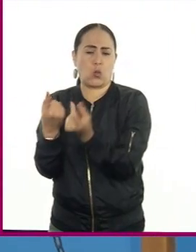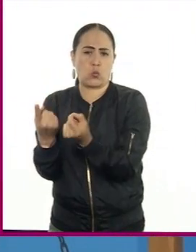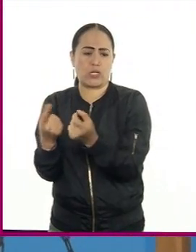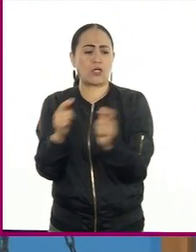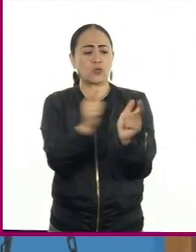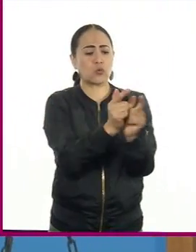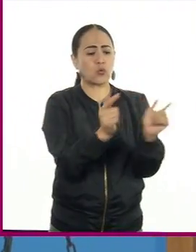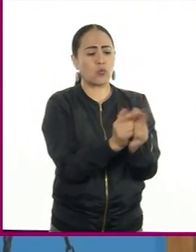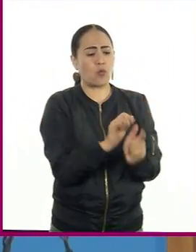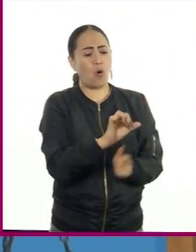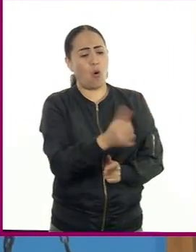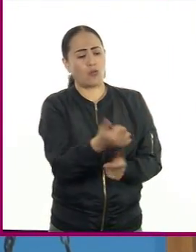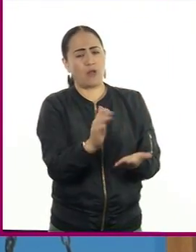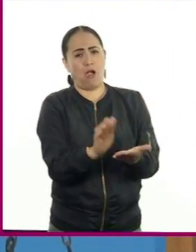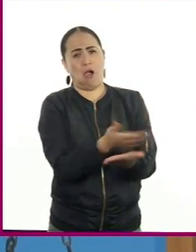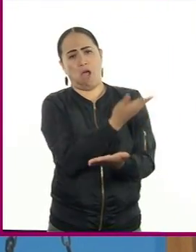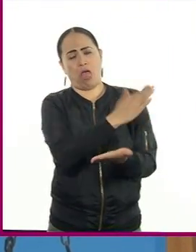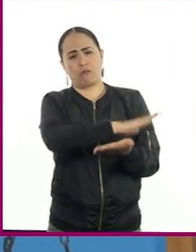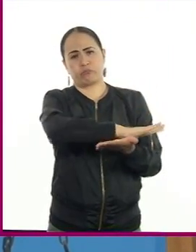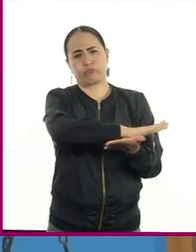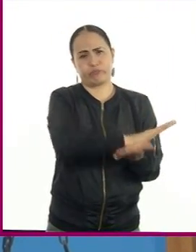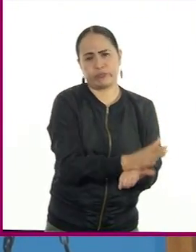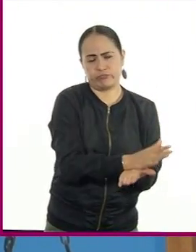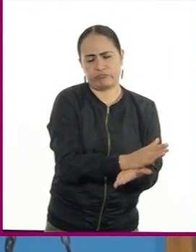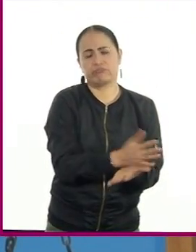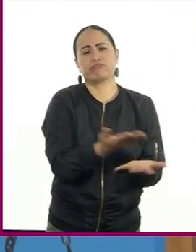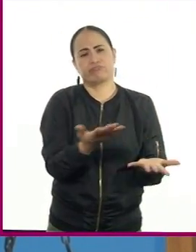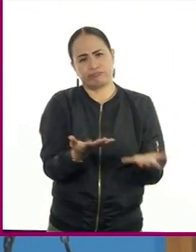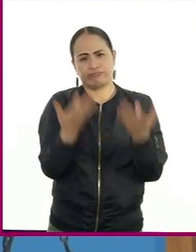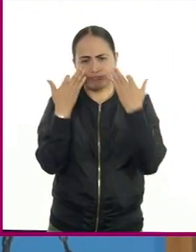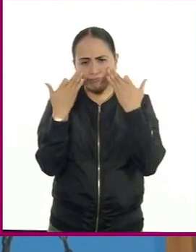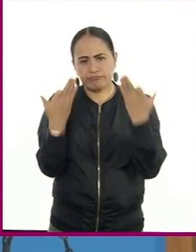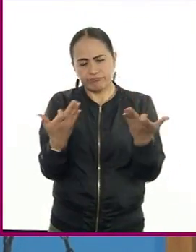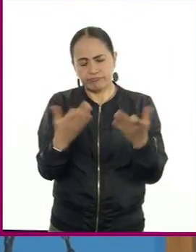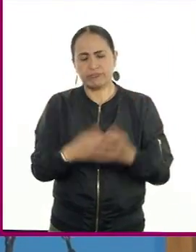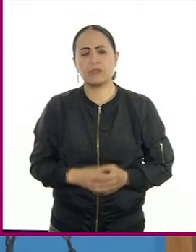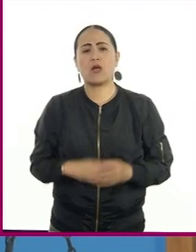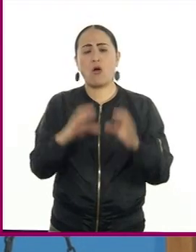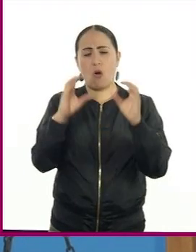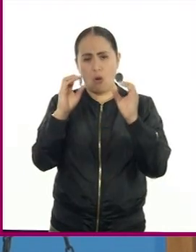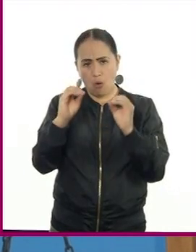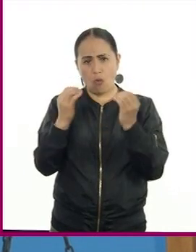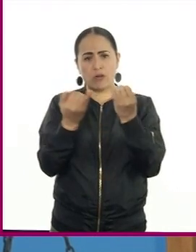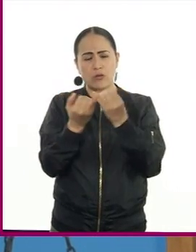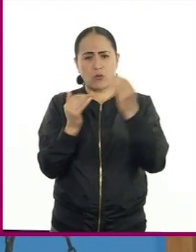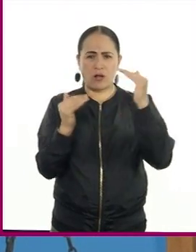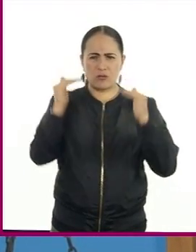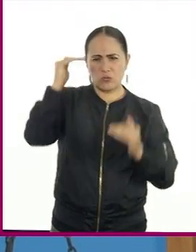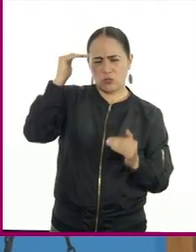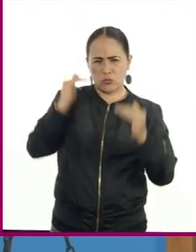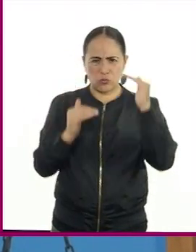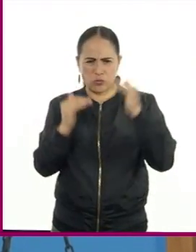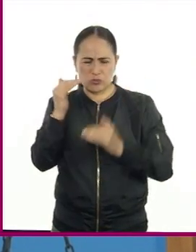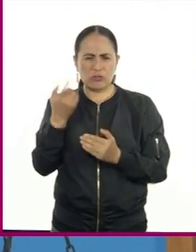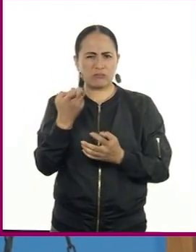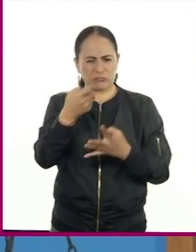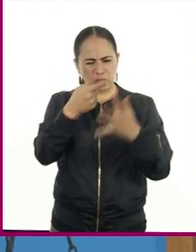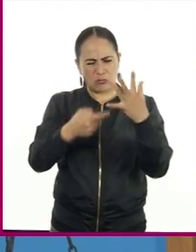excluye a otras mediante prácticas discriminatorias o con disparidades de condiciones